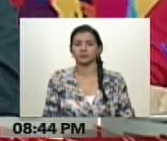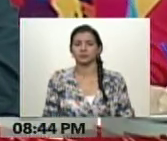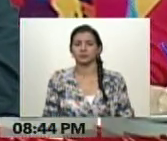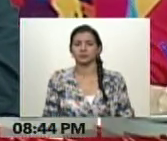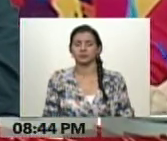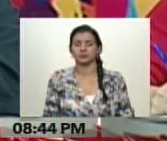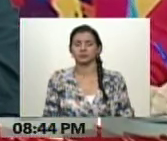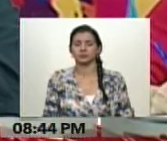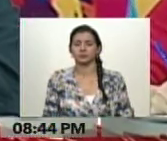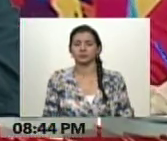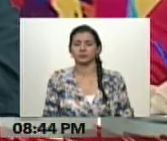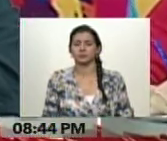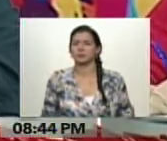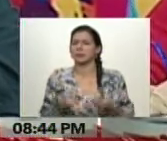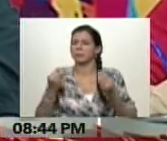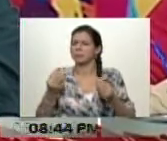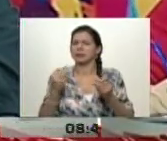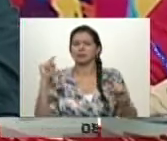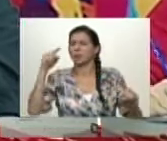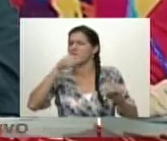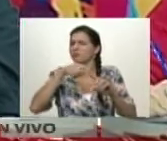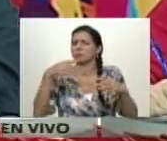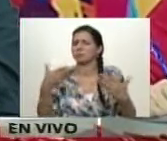Para fortalecer la revolución.